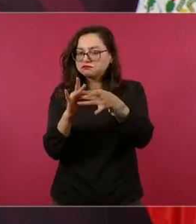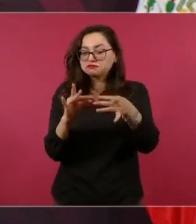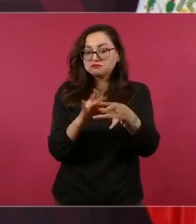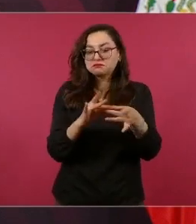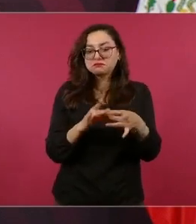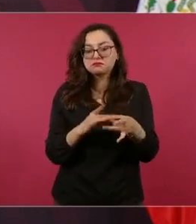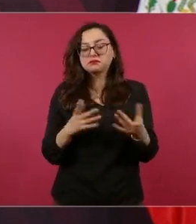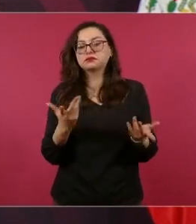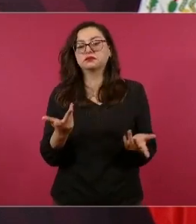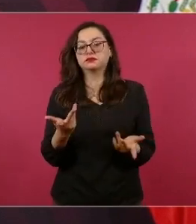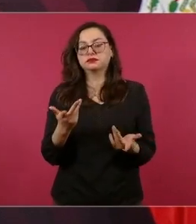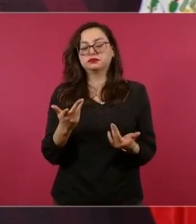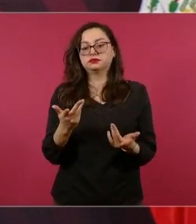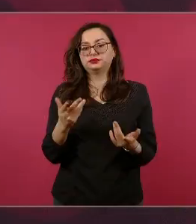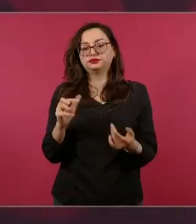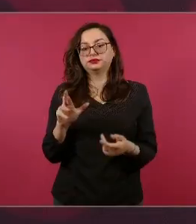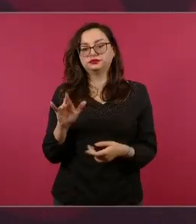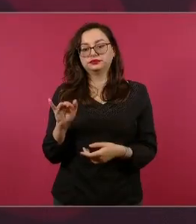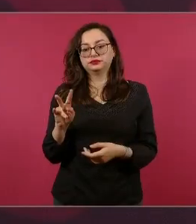Heriberto.